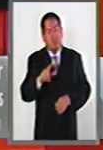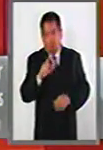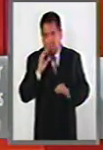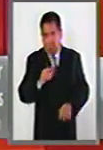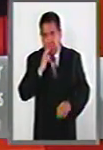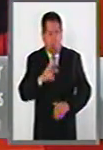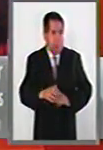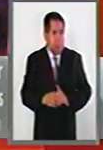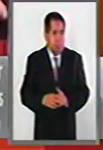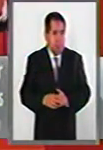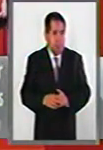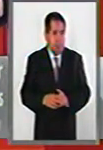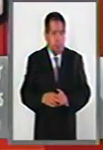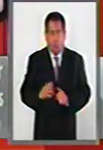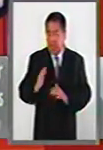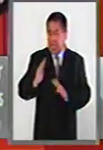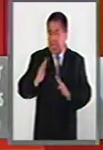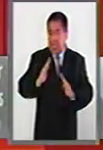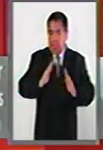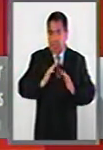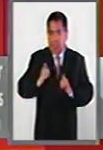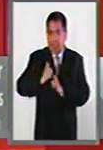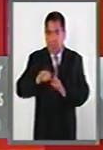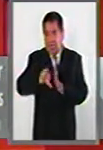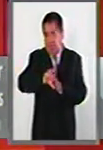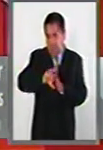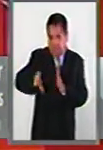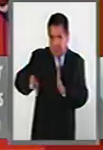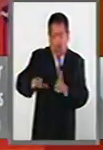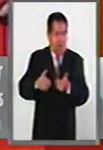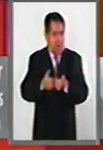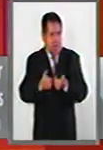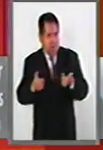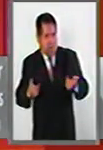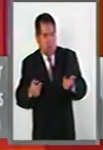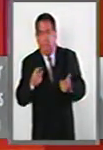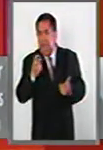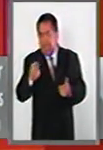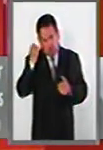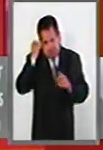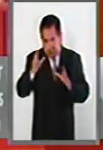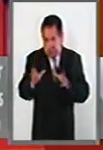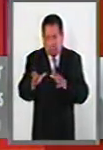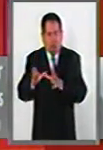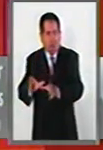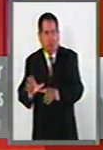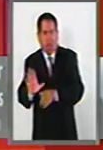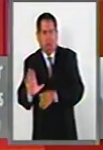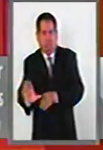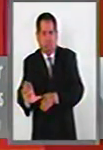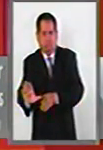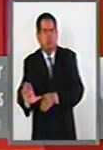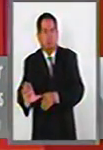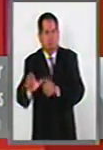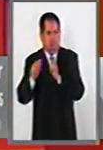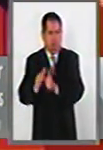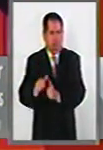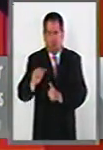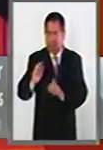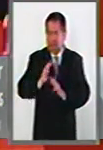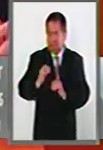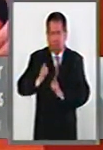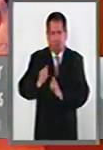La disciplina militar es otra cosa, y ese es a lo único que se limita el fuero